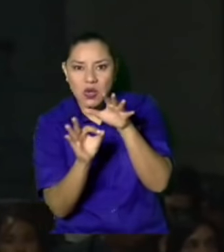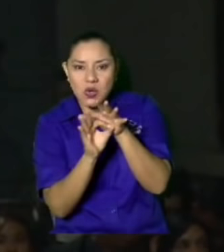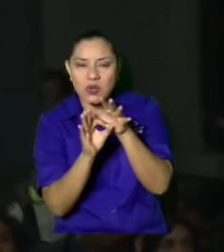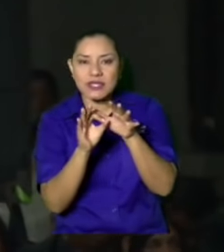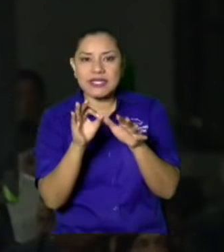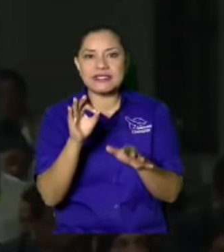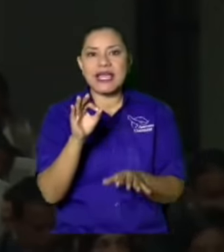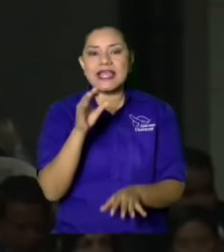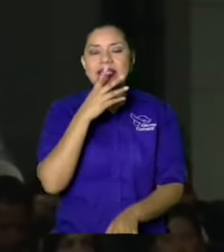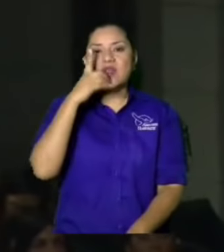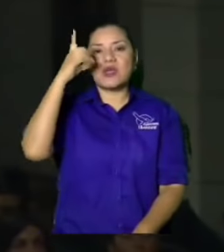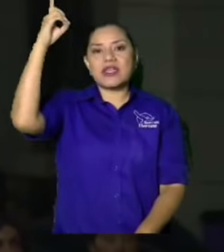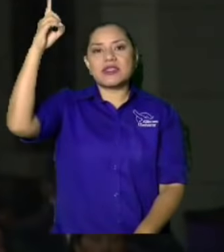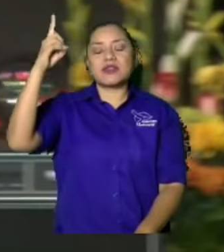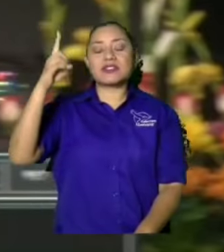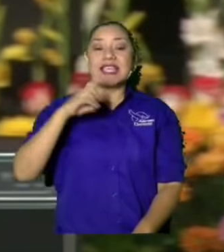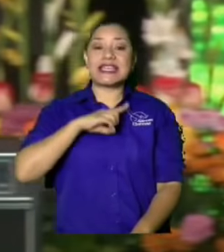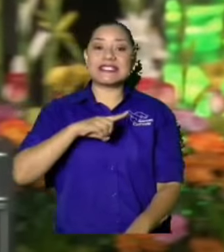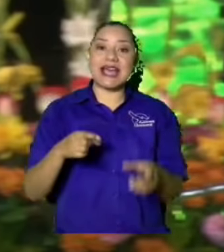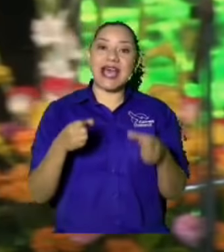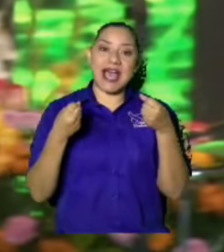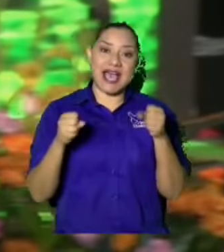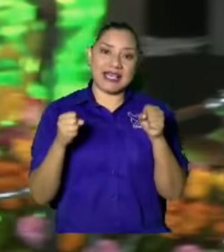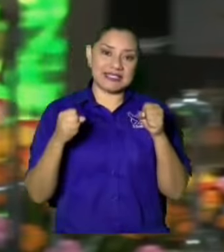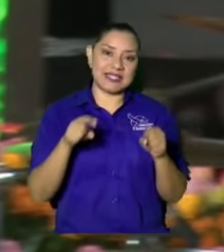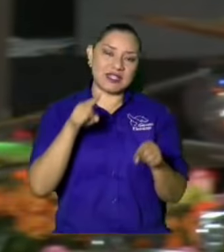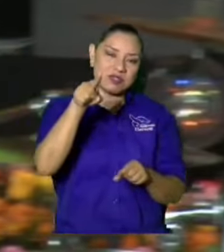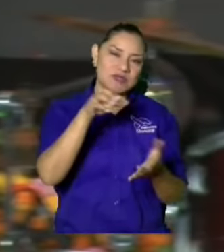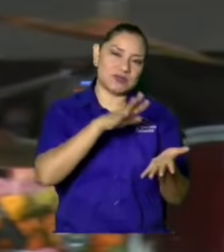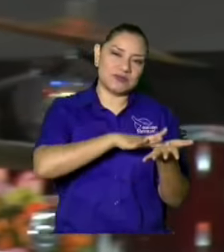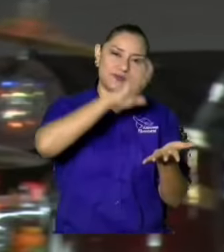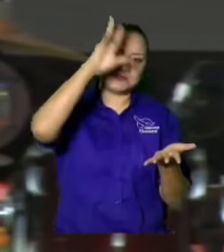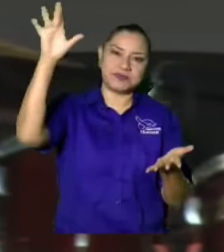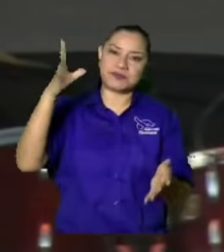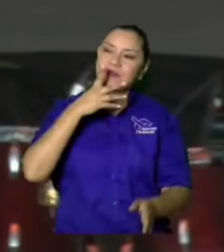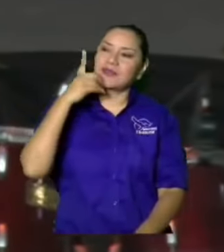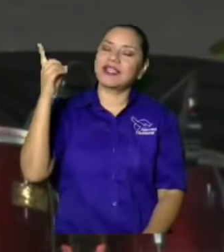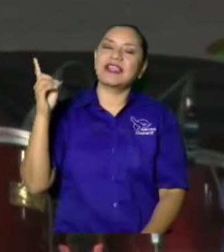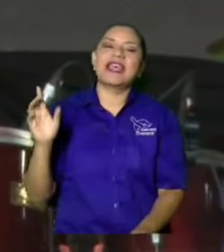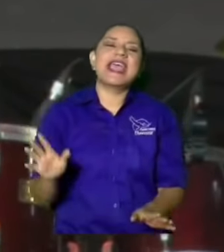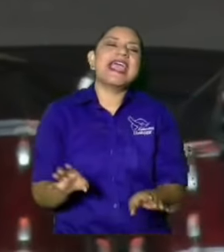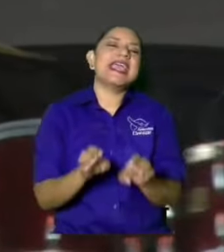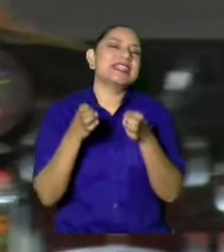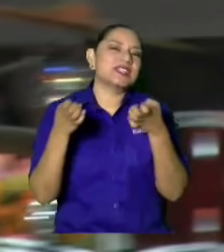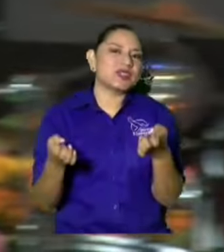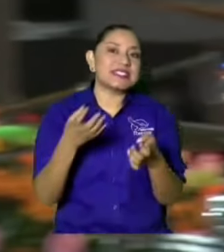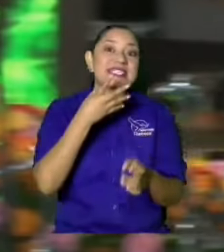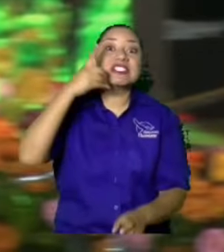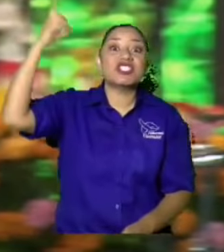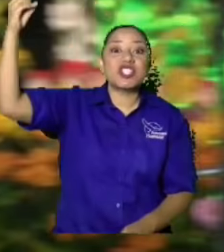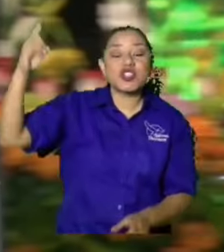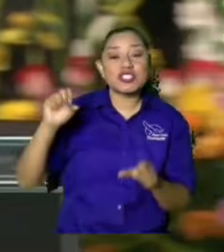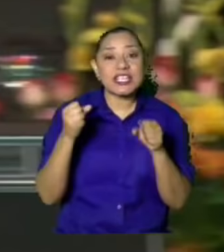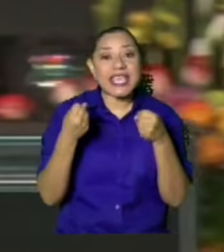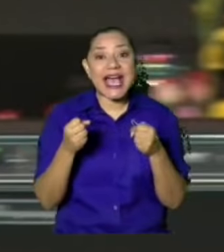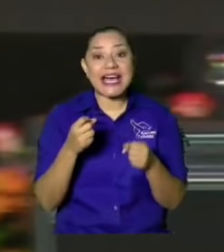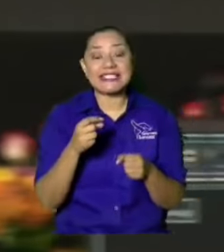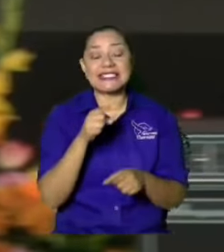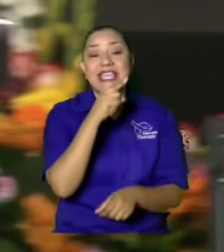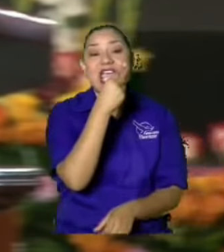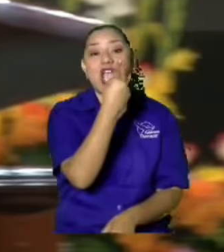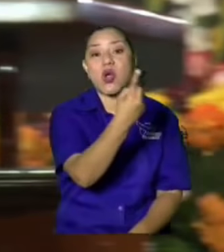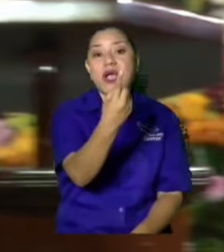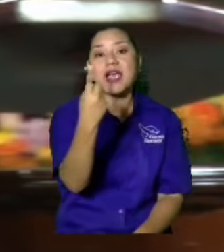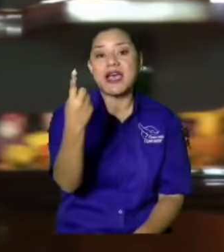¿Le da gloria a Dios? ¿Cuánto le dan gloria a Dios? ¿Qué cosas está haciendo contigo esta mañana? ¿Qué cosas está haciendo